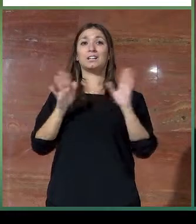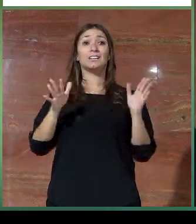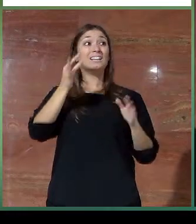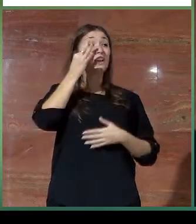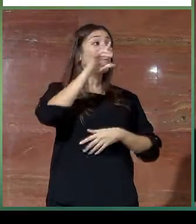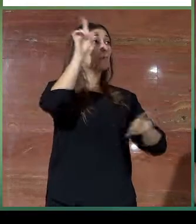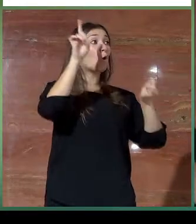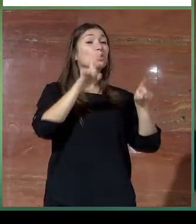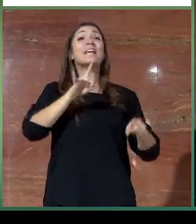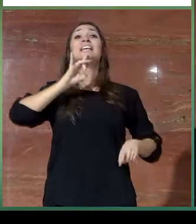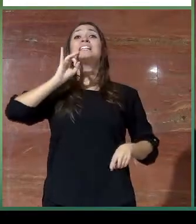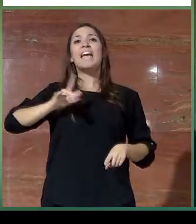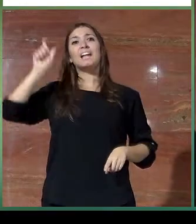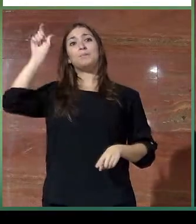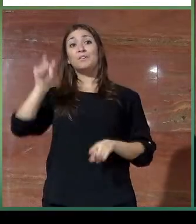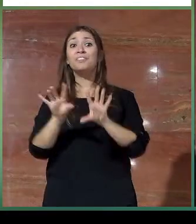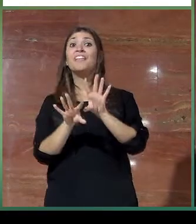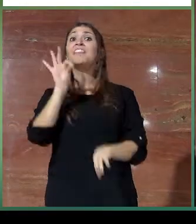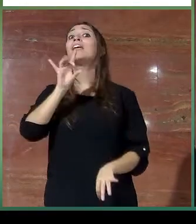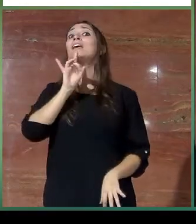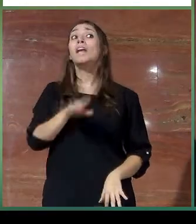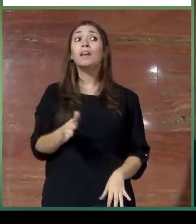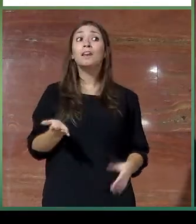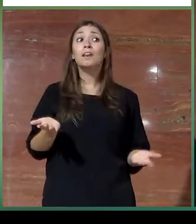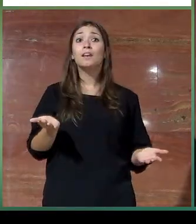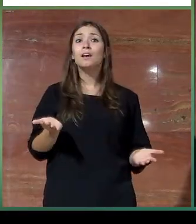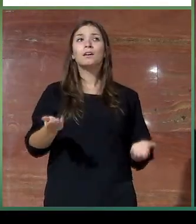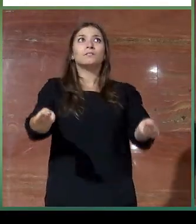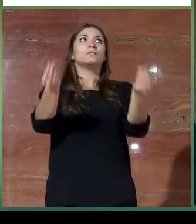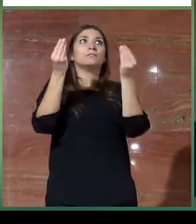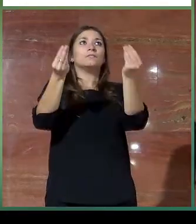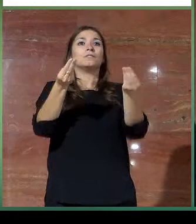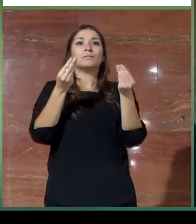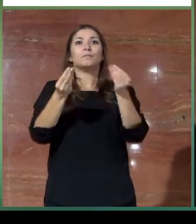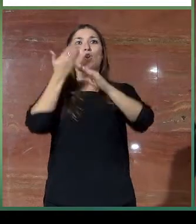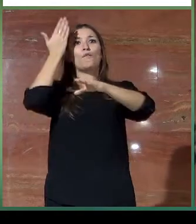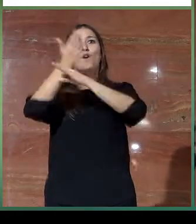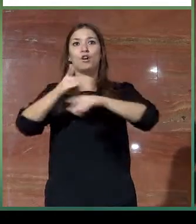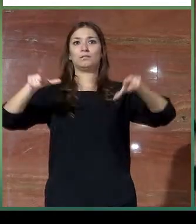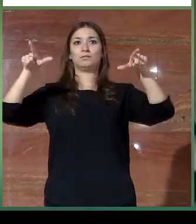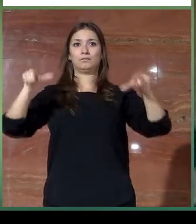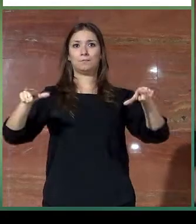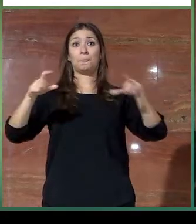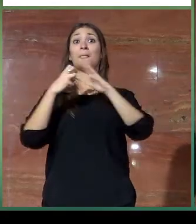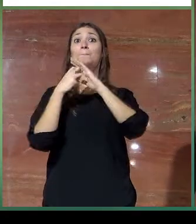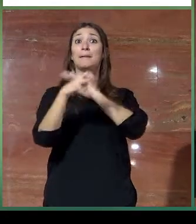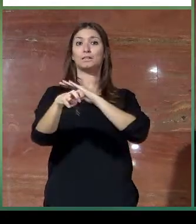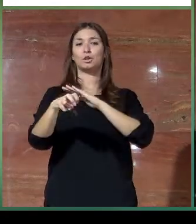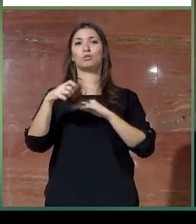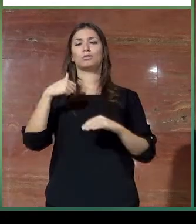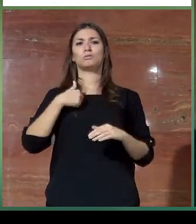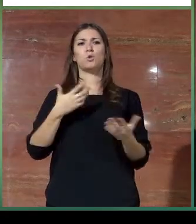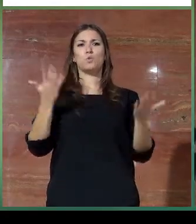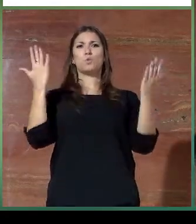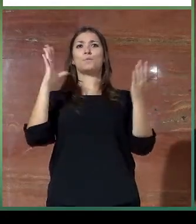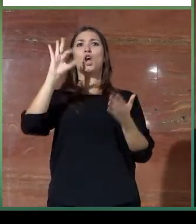es, ¿quién es el tío que toma las decisiones? ¿Cómo es posible que vayamos a una estación de metro y decimos,